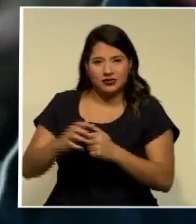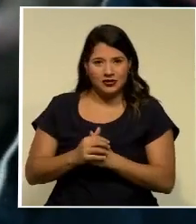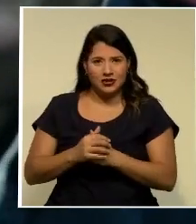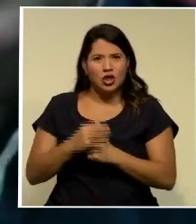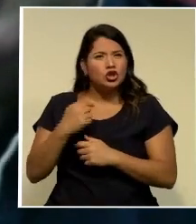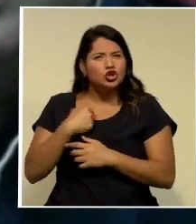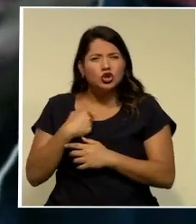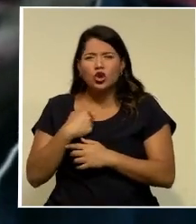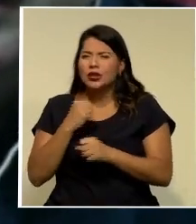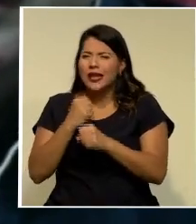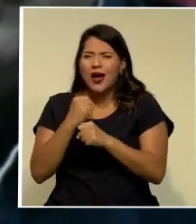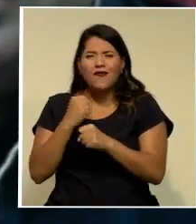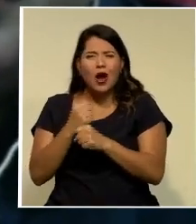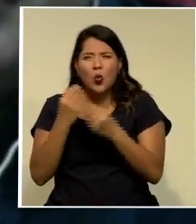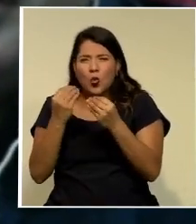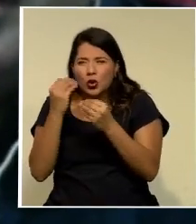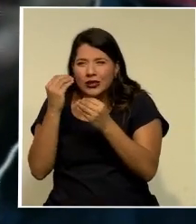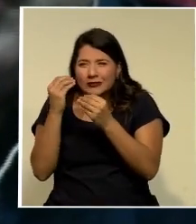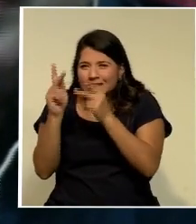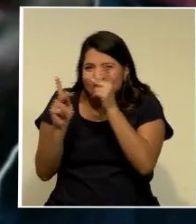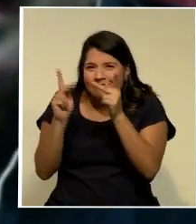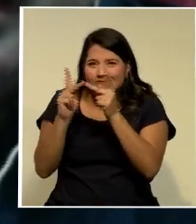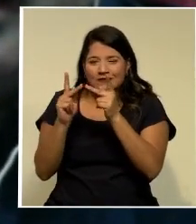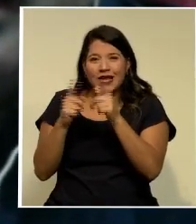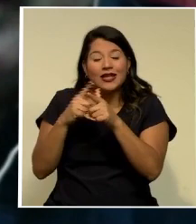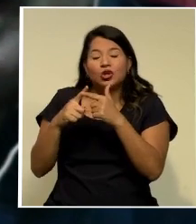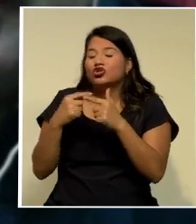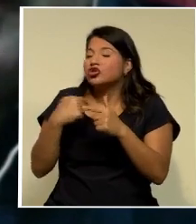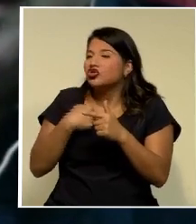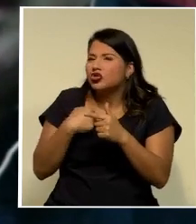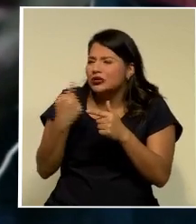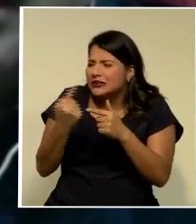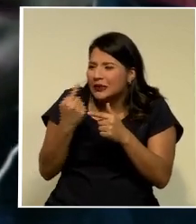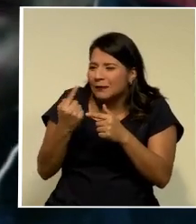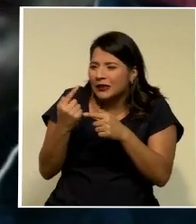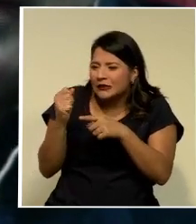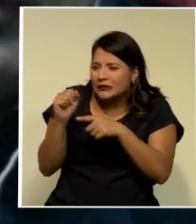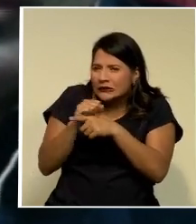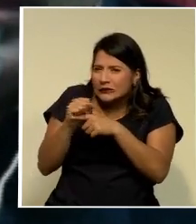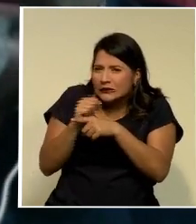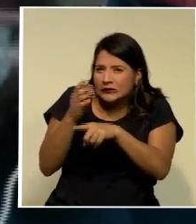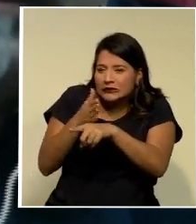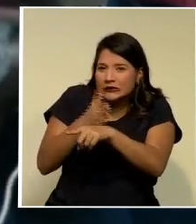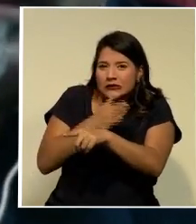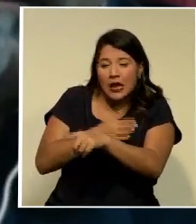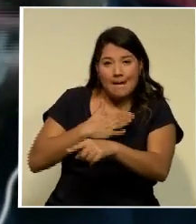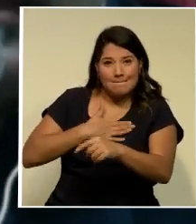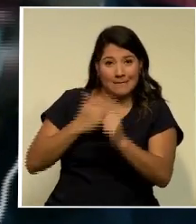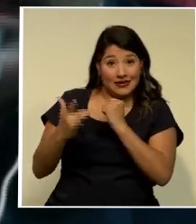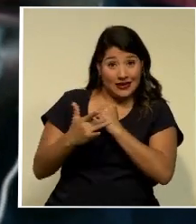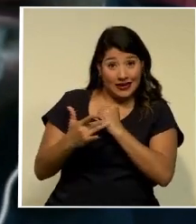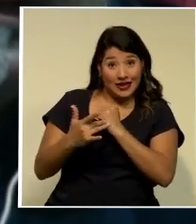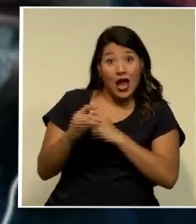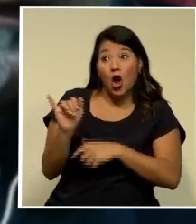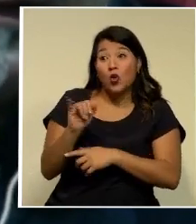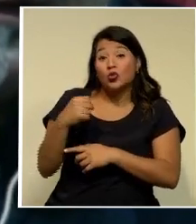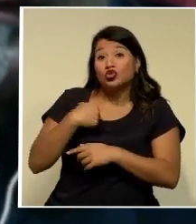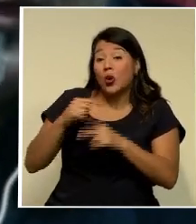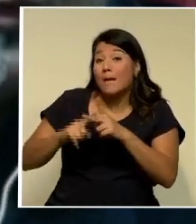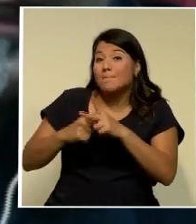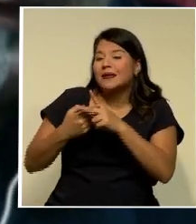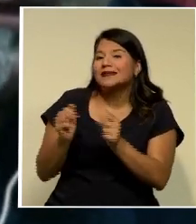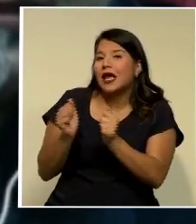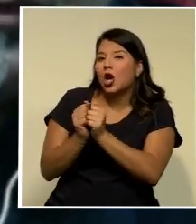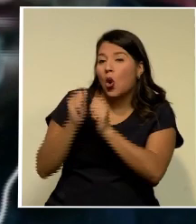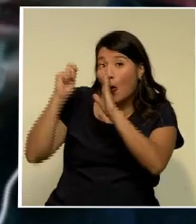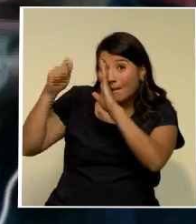muy perfeccionista, entonces siempre me dediqué mucho a la técnica, ¿verdad? Entonces, como yo también empecé en película, cuando